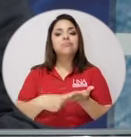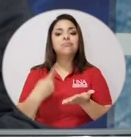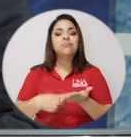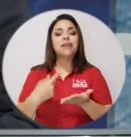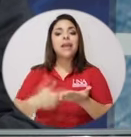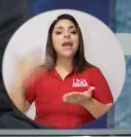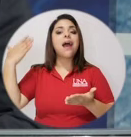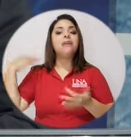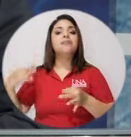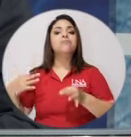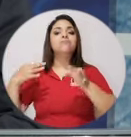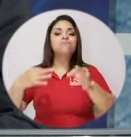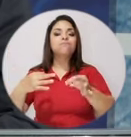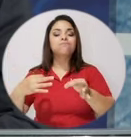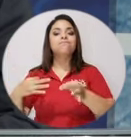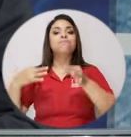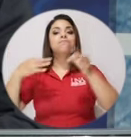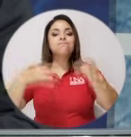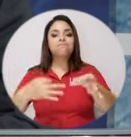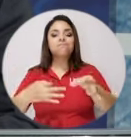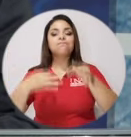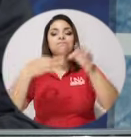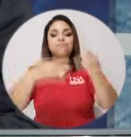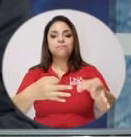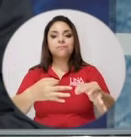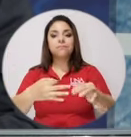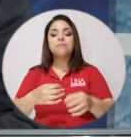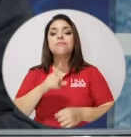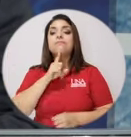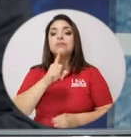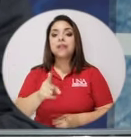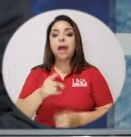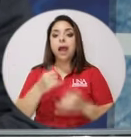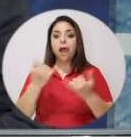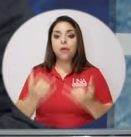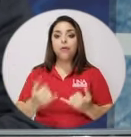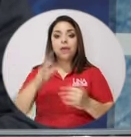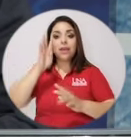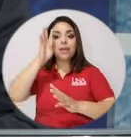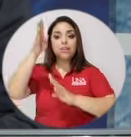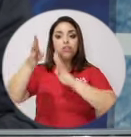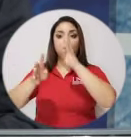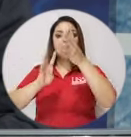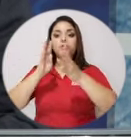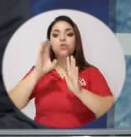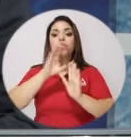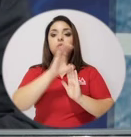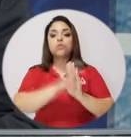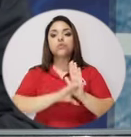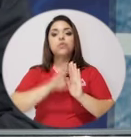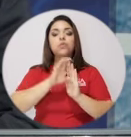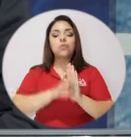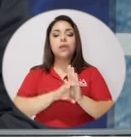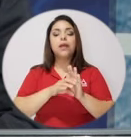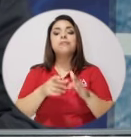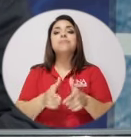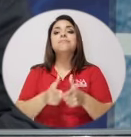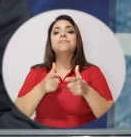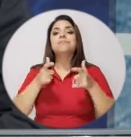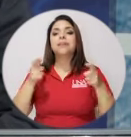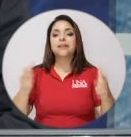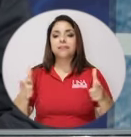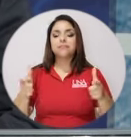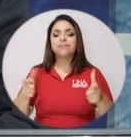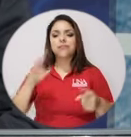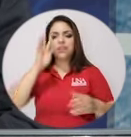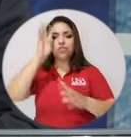que hemos tenido postergado o que hemos abordado tímidamente, y es la innovación curricular en el amplio sentido de la